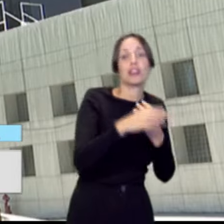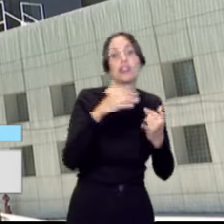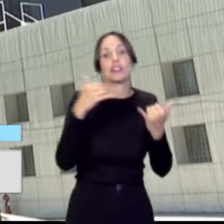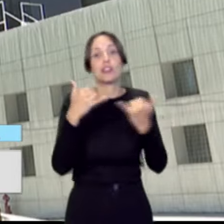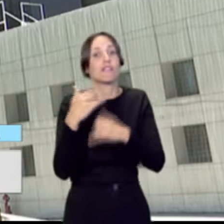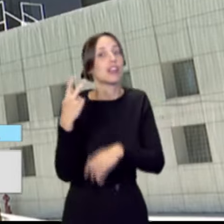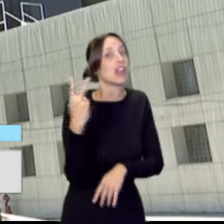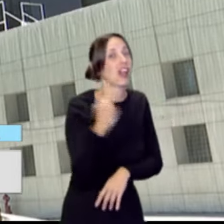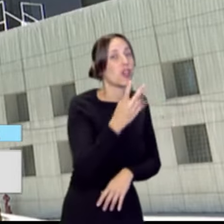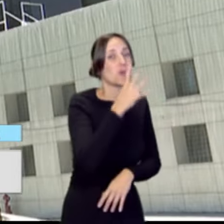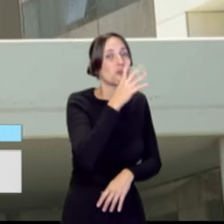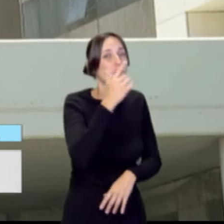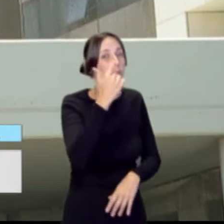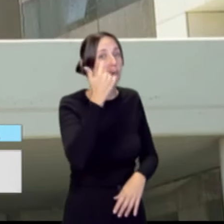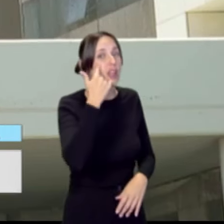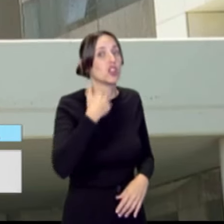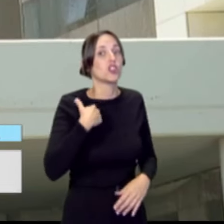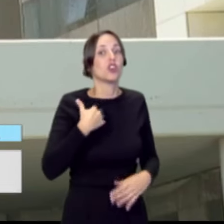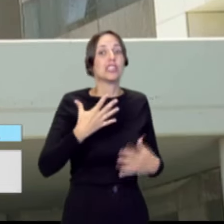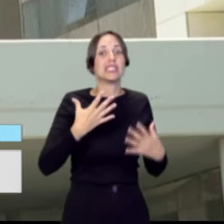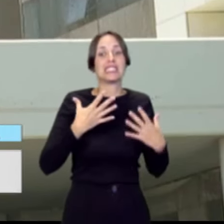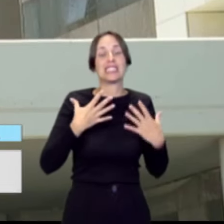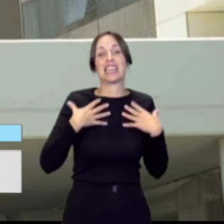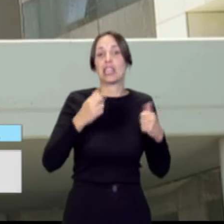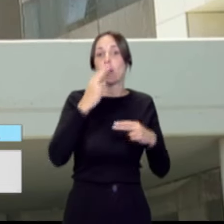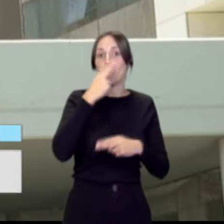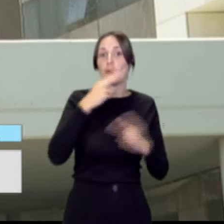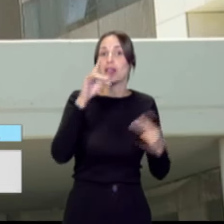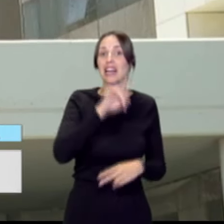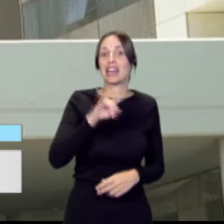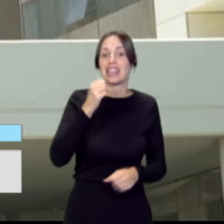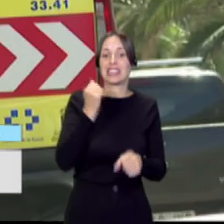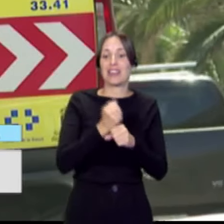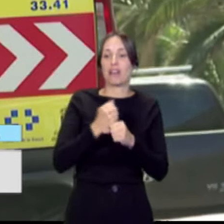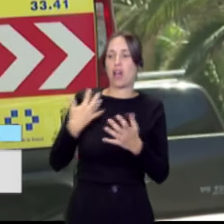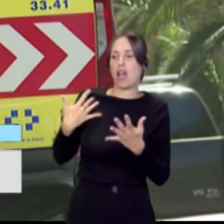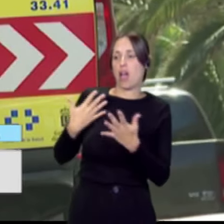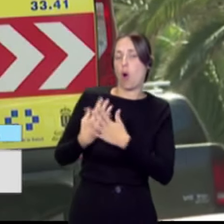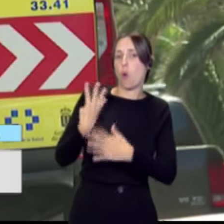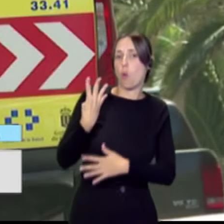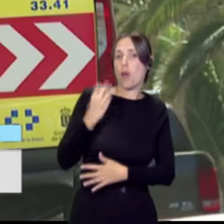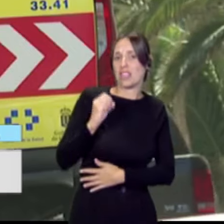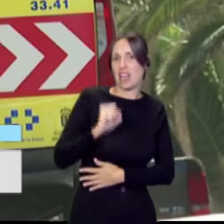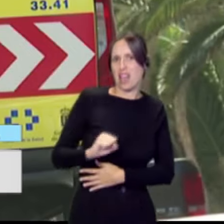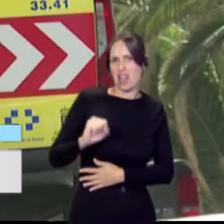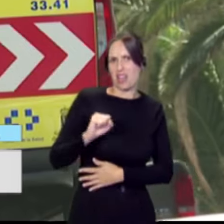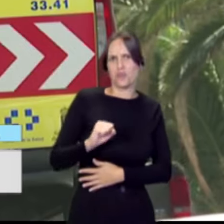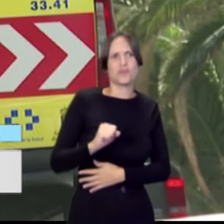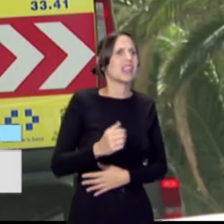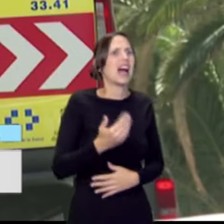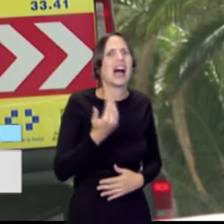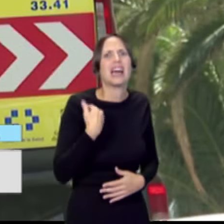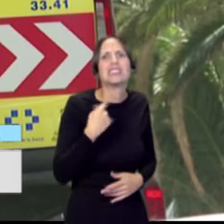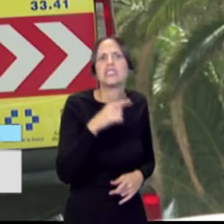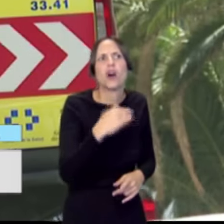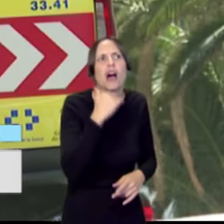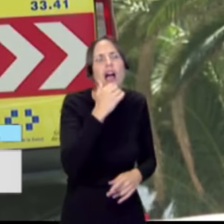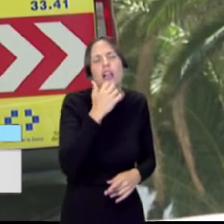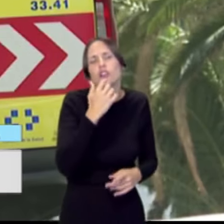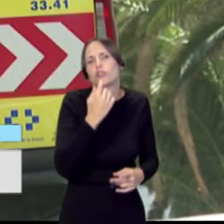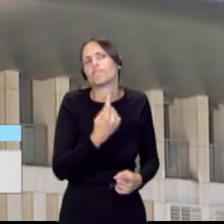años trabajando en la sanidad pública canaria. Esto antiguamente esto era como algo anecdótico,